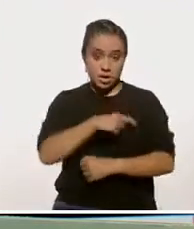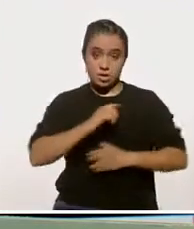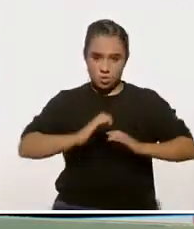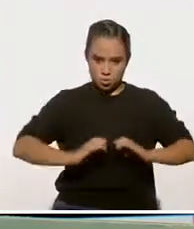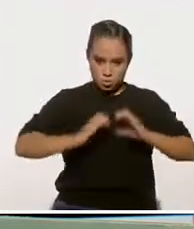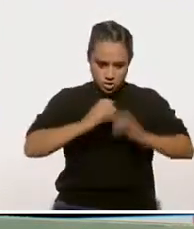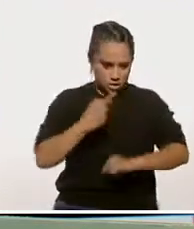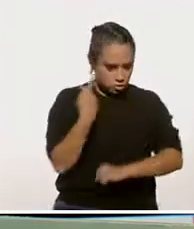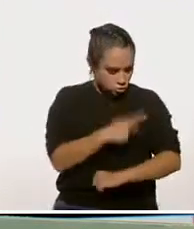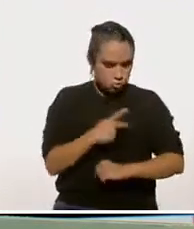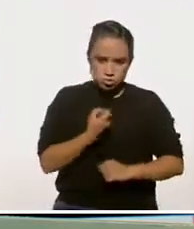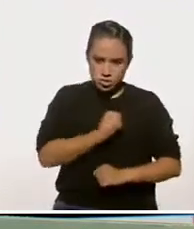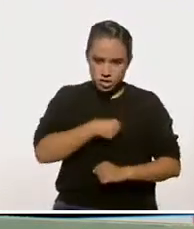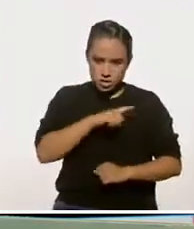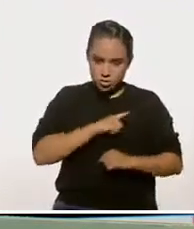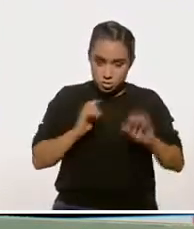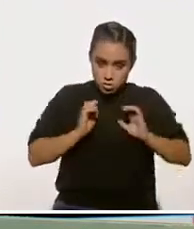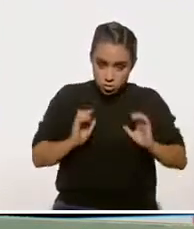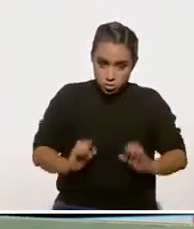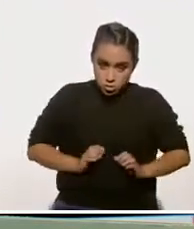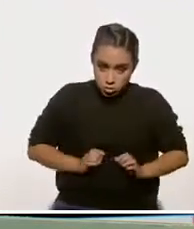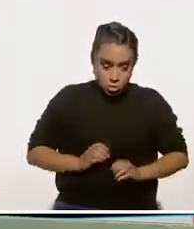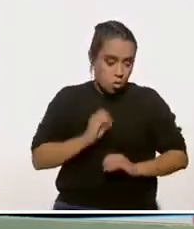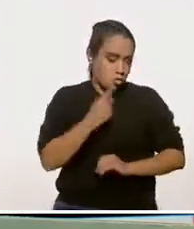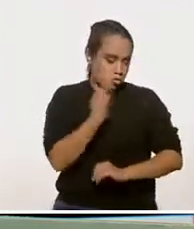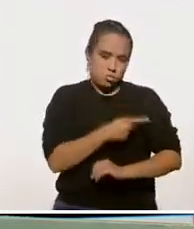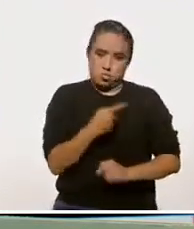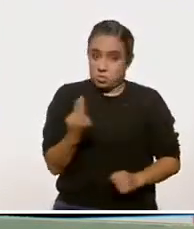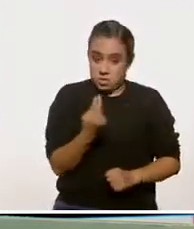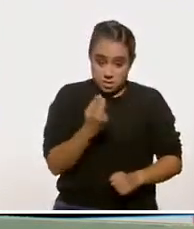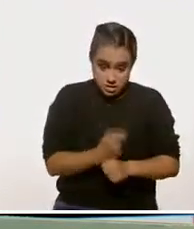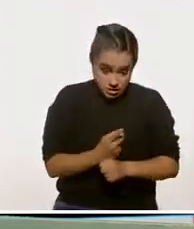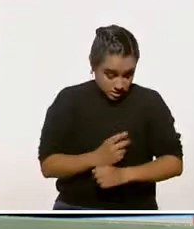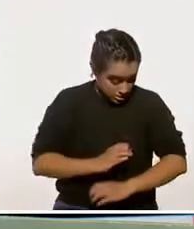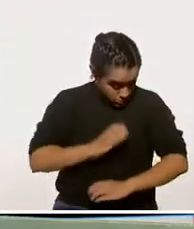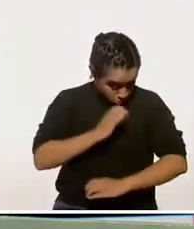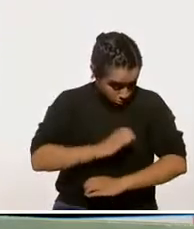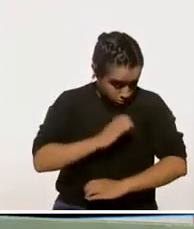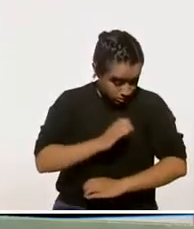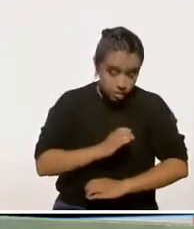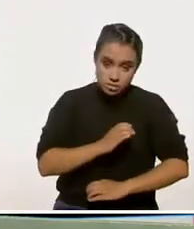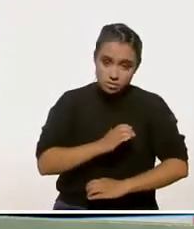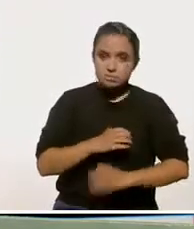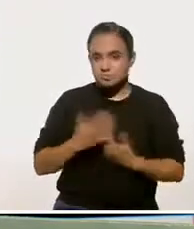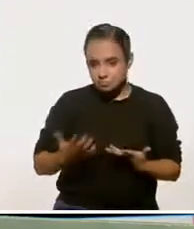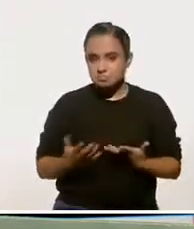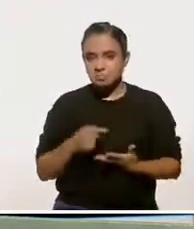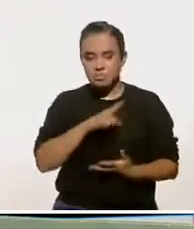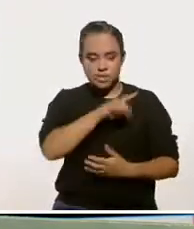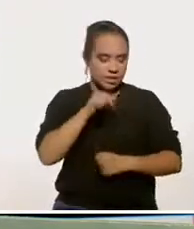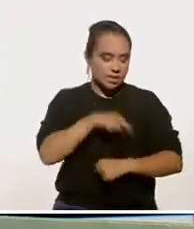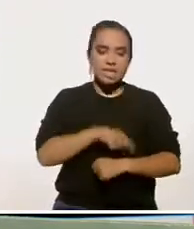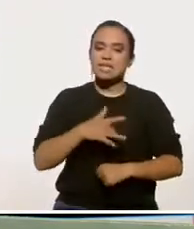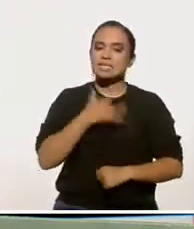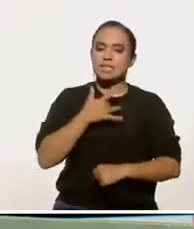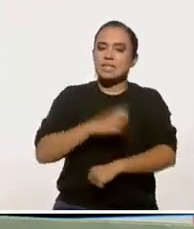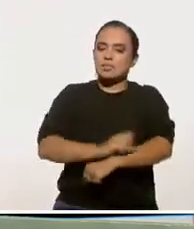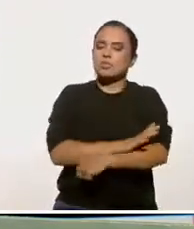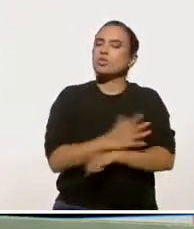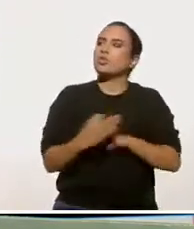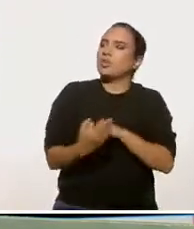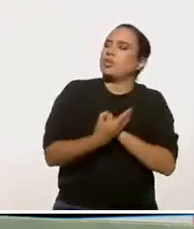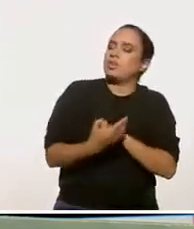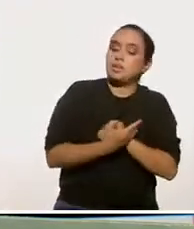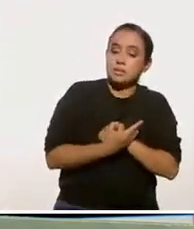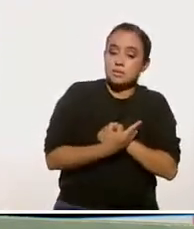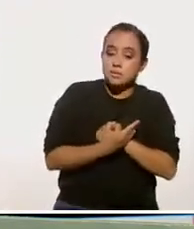salud física, en este caso que cuide su cuerpo y sus necesidades básicas, entonces va a haber un bienestar emocional. Pero sobre